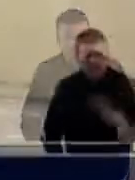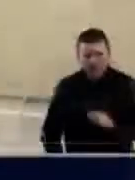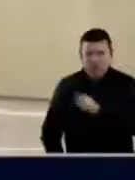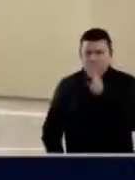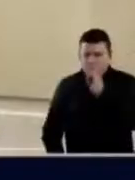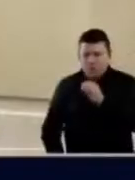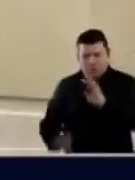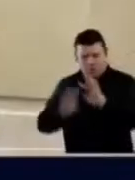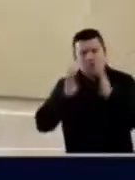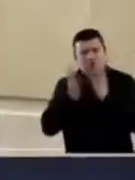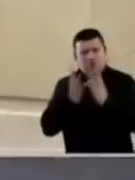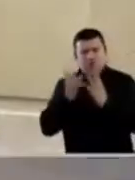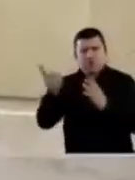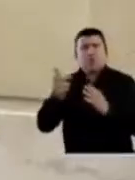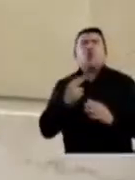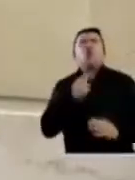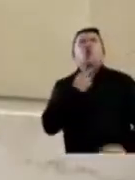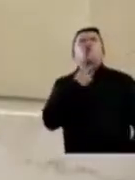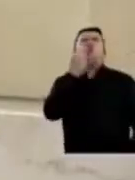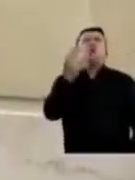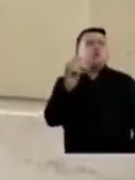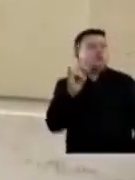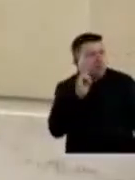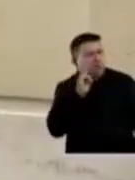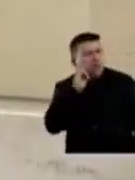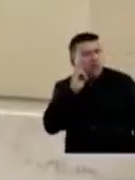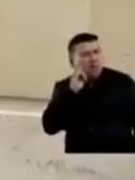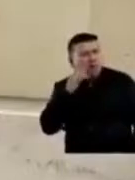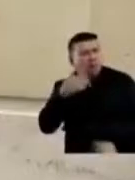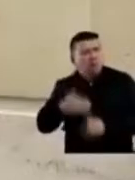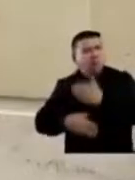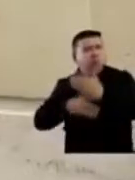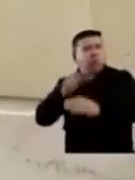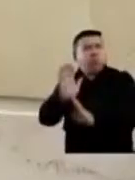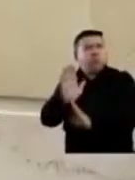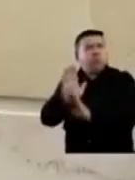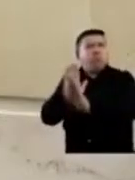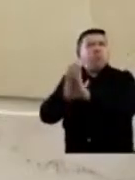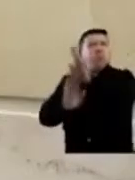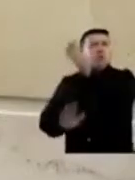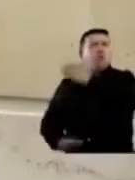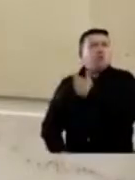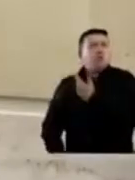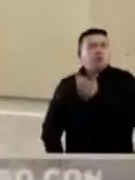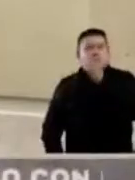interceptaciones telefónicas. Incluso, hay que decirlo de esta manera clara,